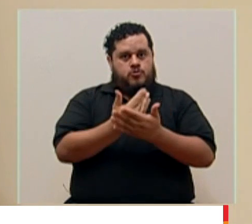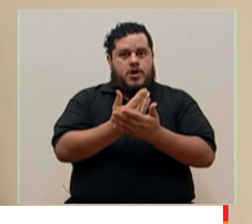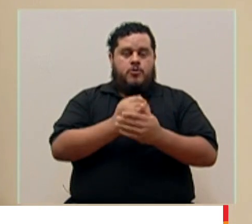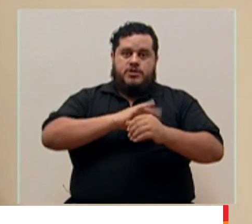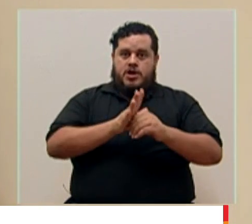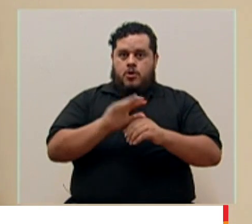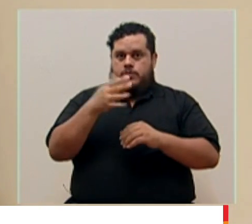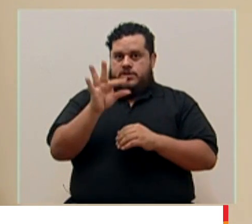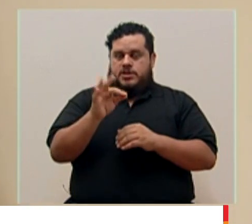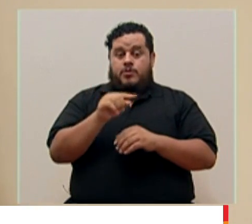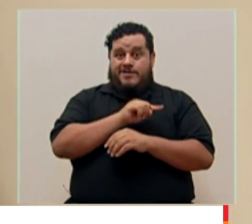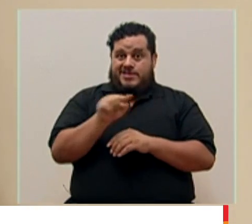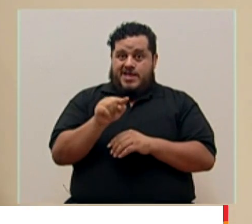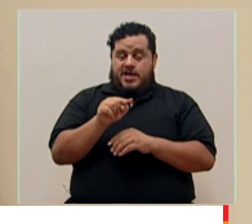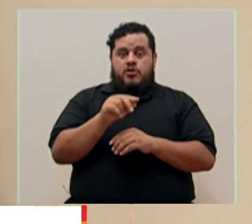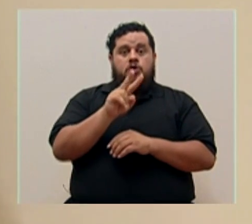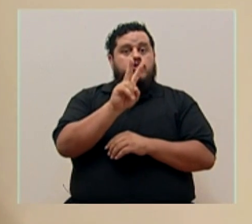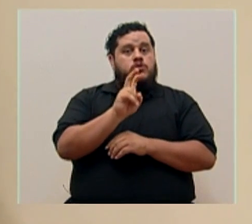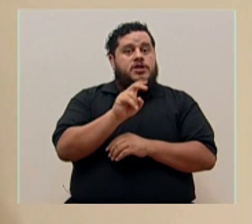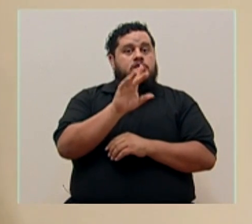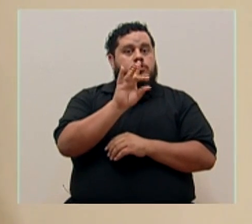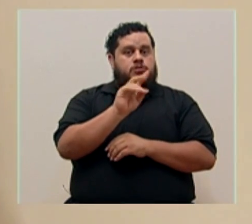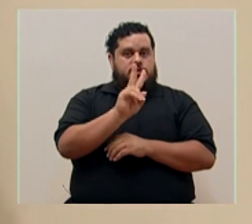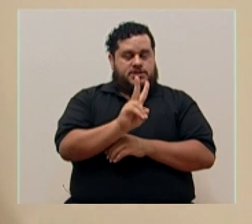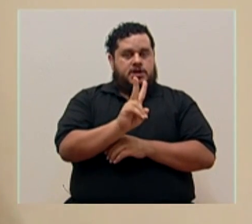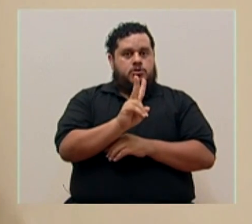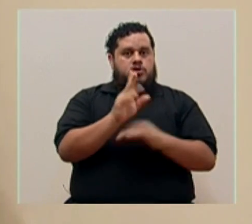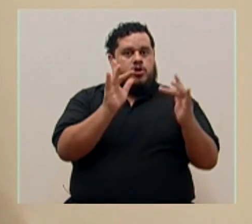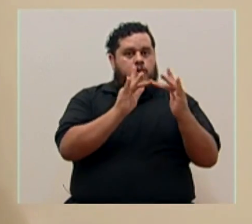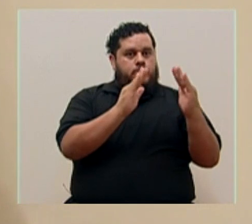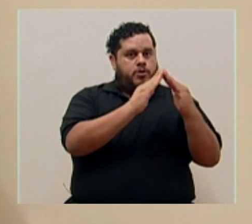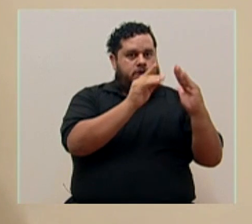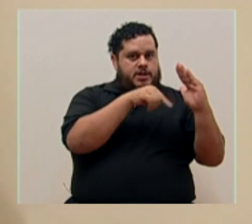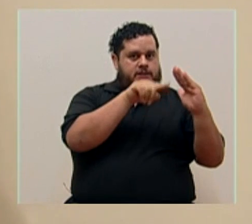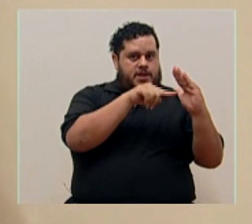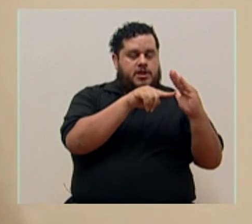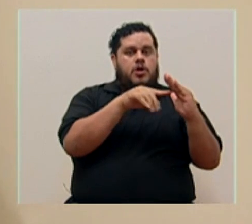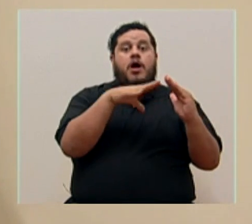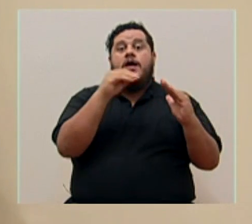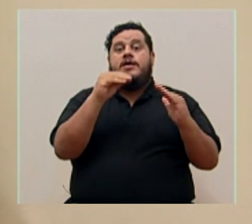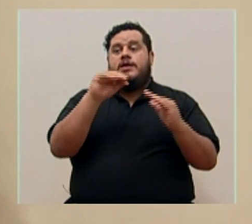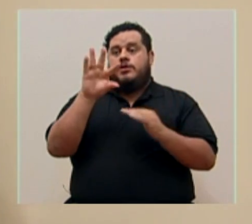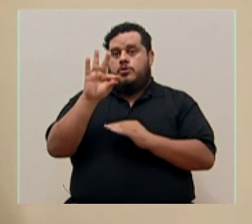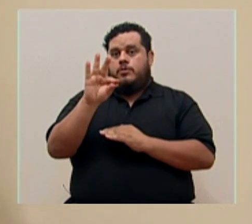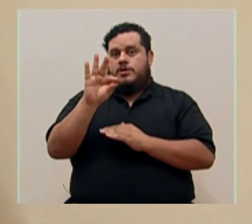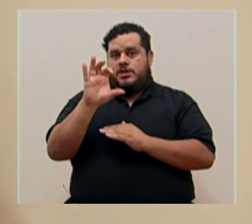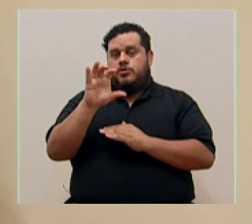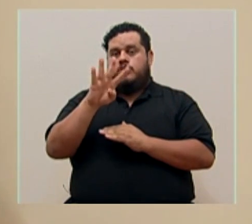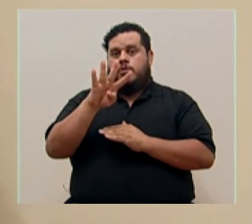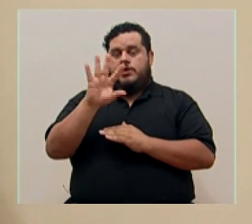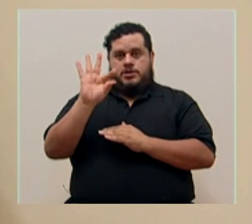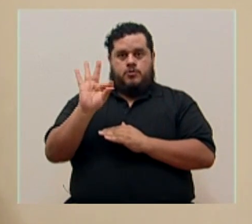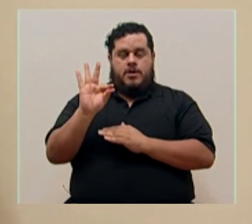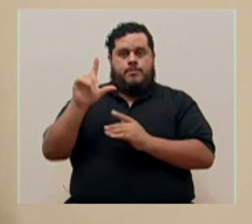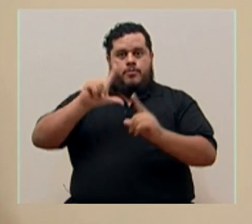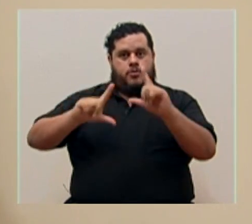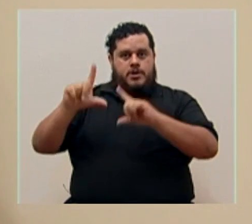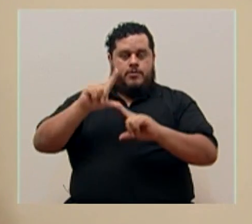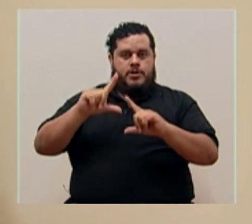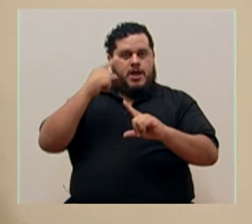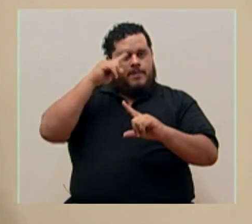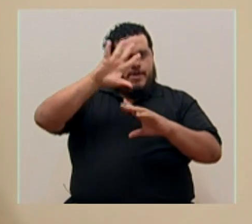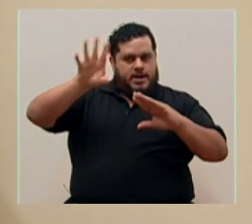COVID-19. De estos, 282 son por nexo epidemiológico y 949 son por